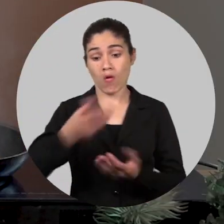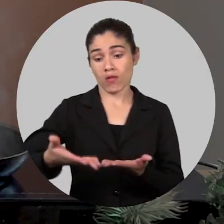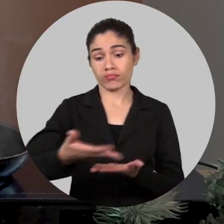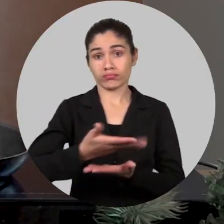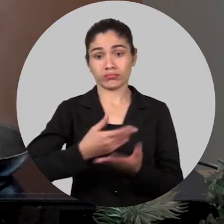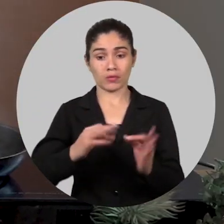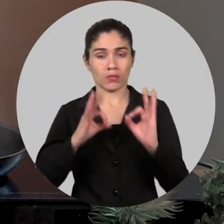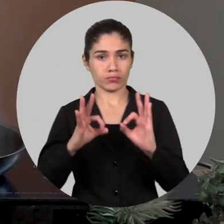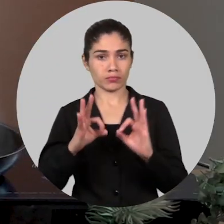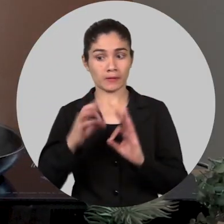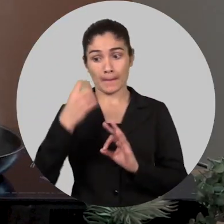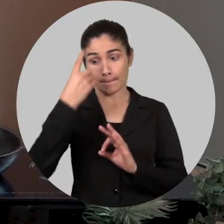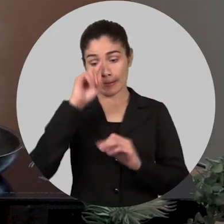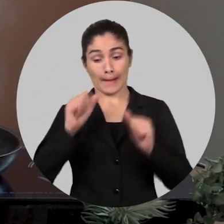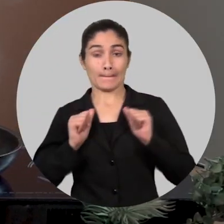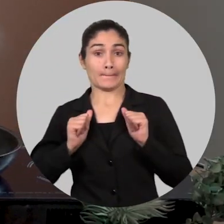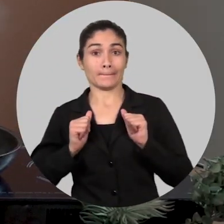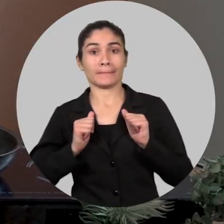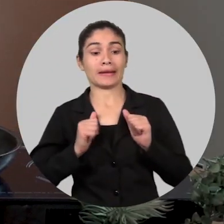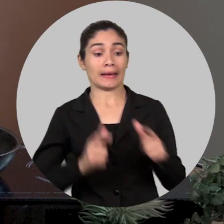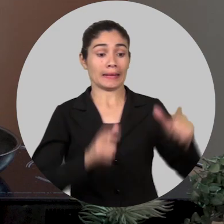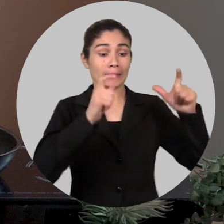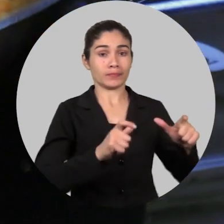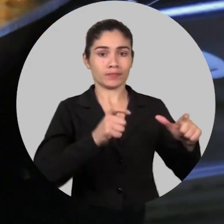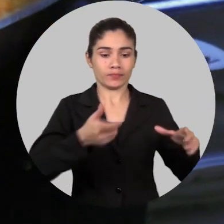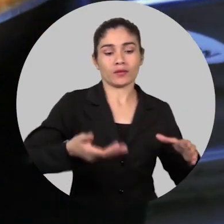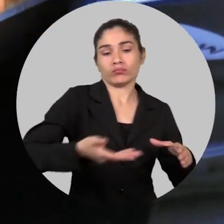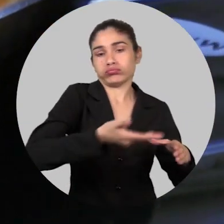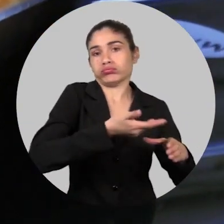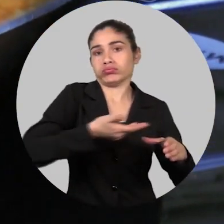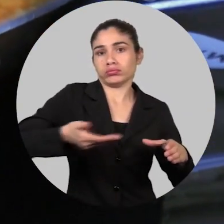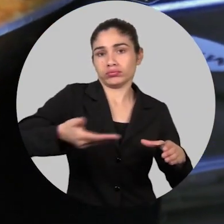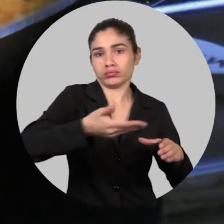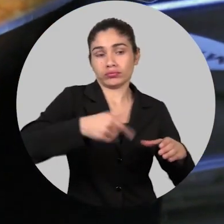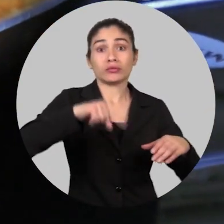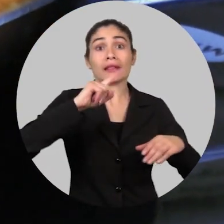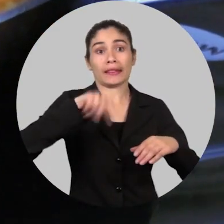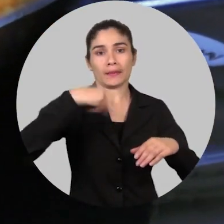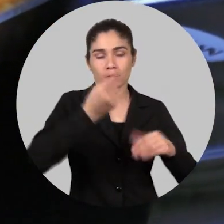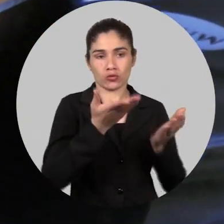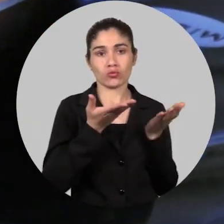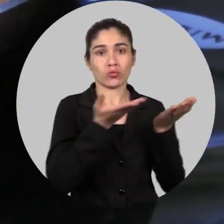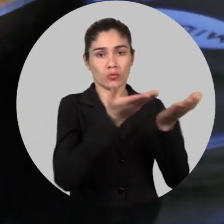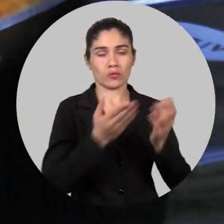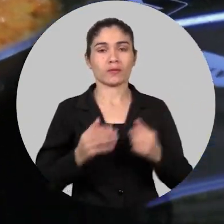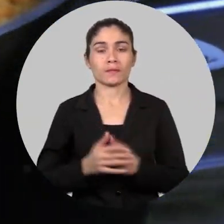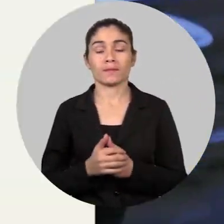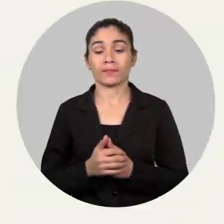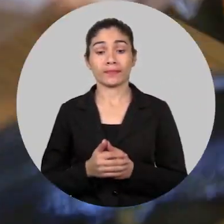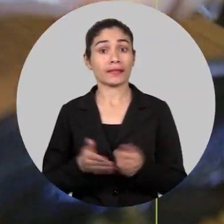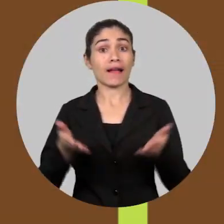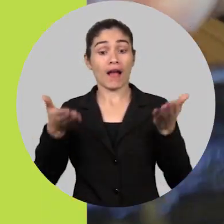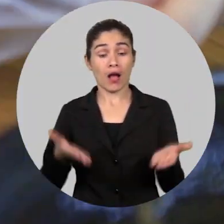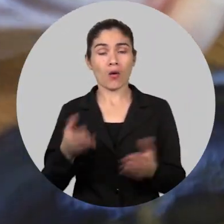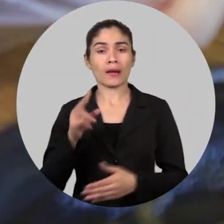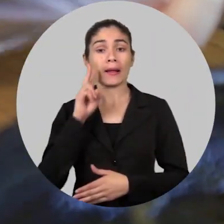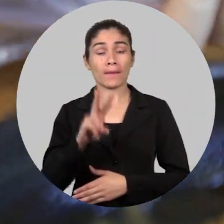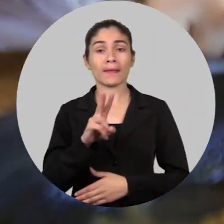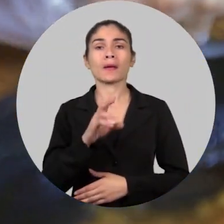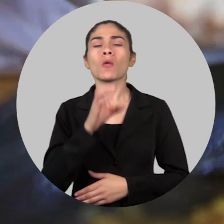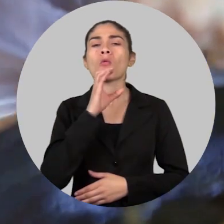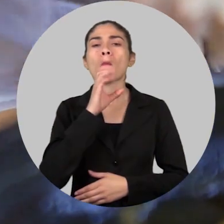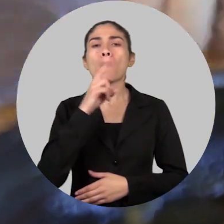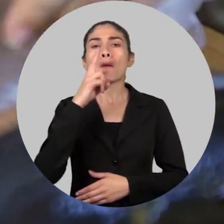Ya tenemos la salsa terminada, ya está lista como para colocar encima de la pizza. Ahora